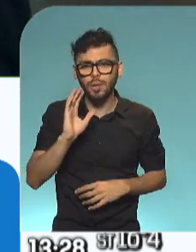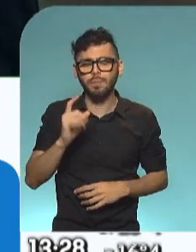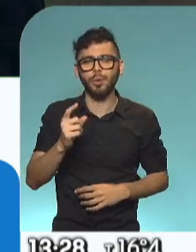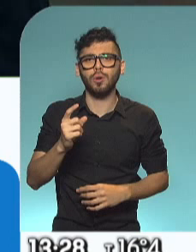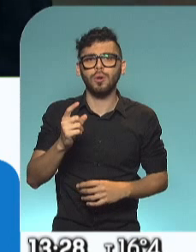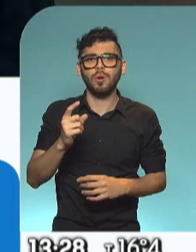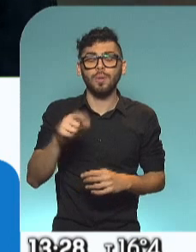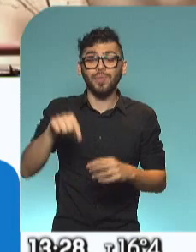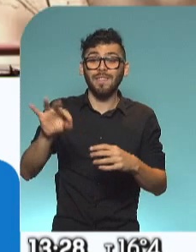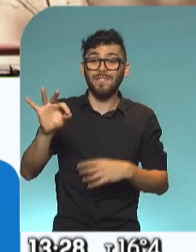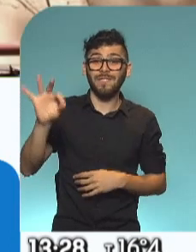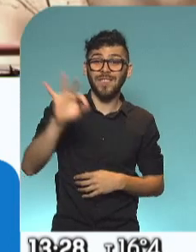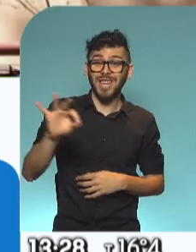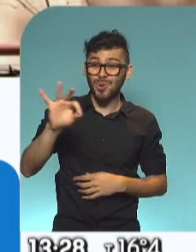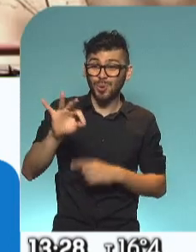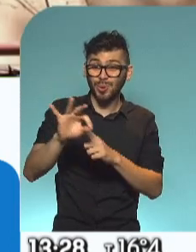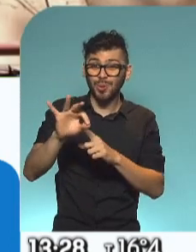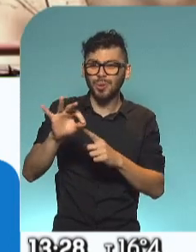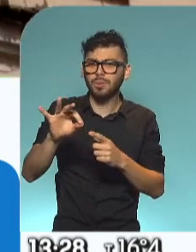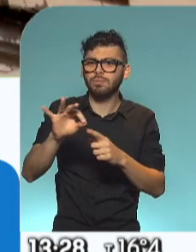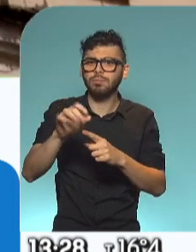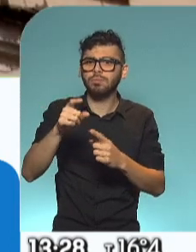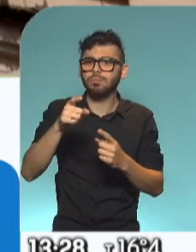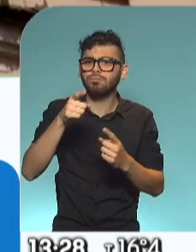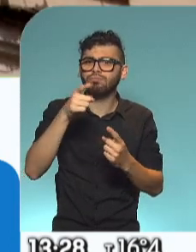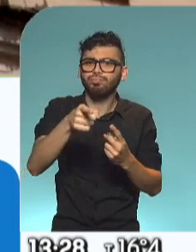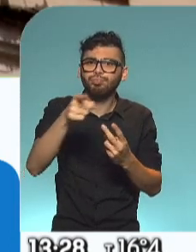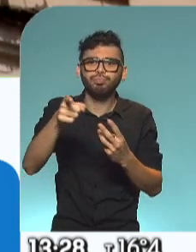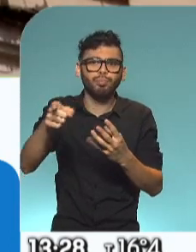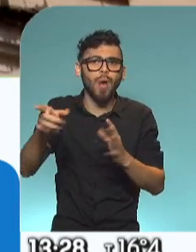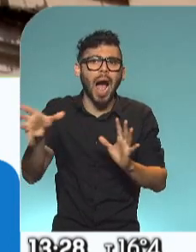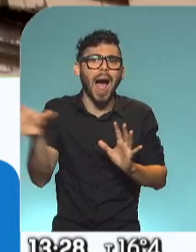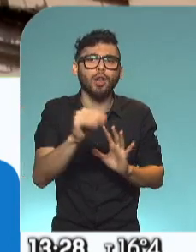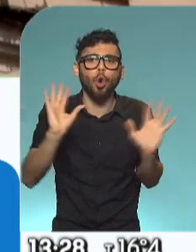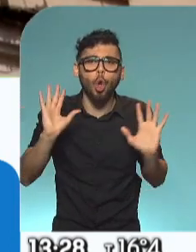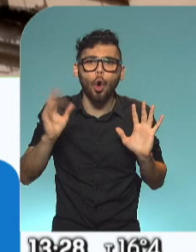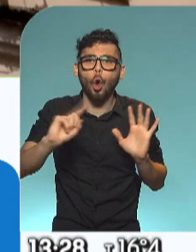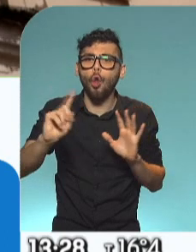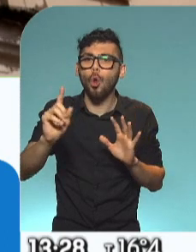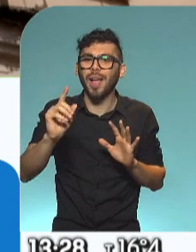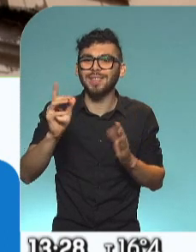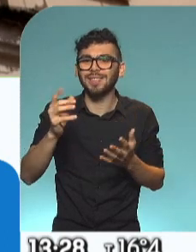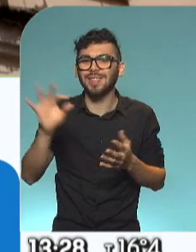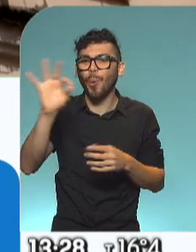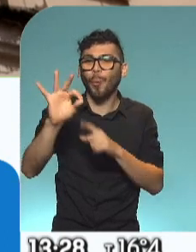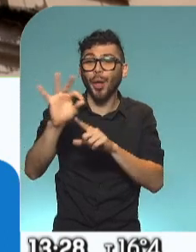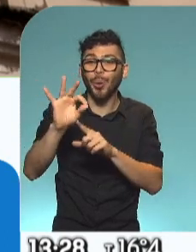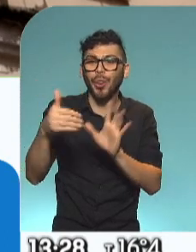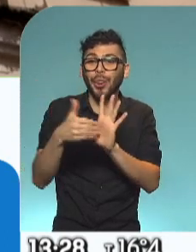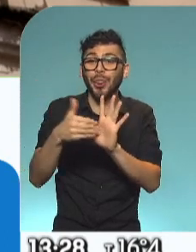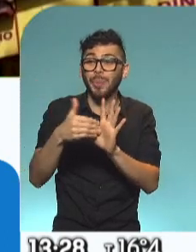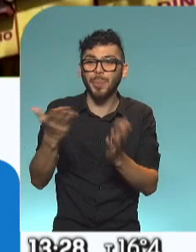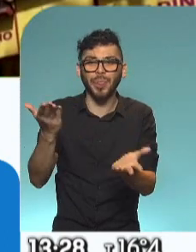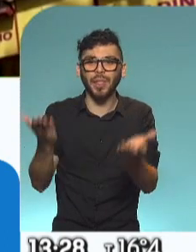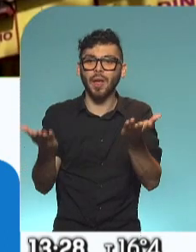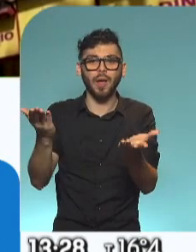que este virus, digamos, ataca a todos los que puede atacar, no es que sea racismo, digamos, ¿no? Entonces,